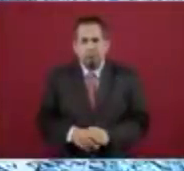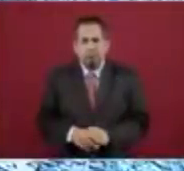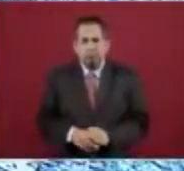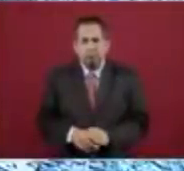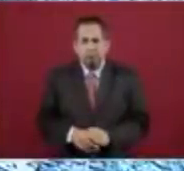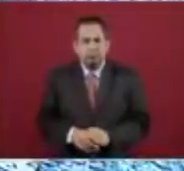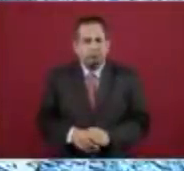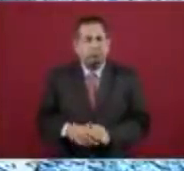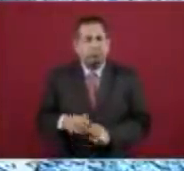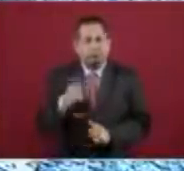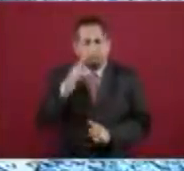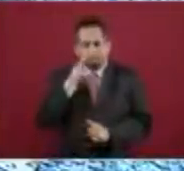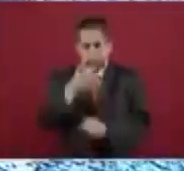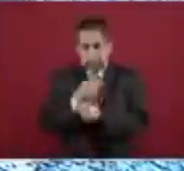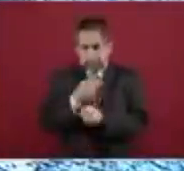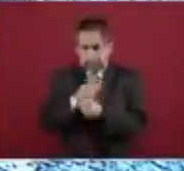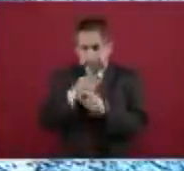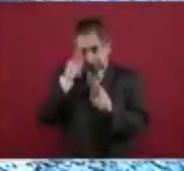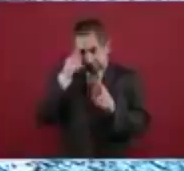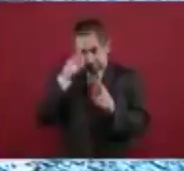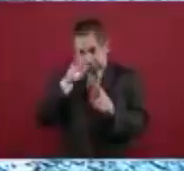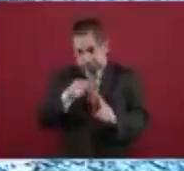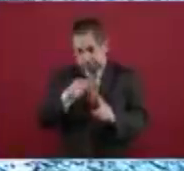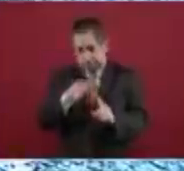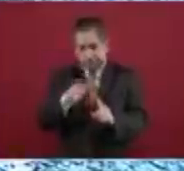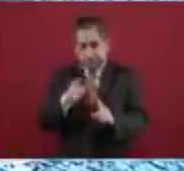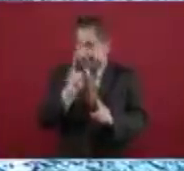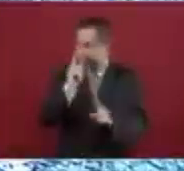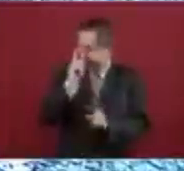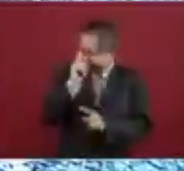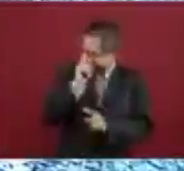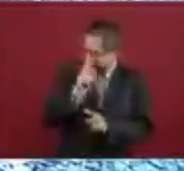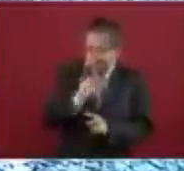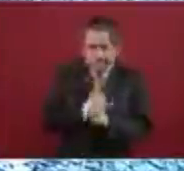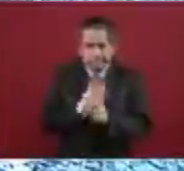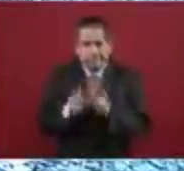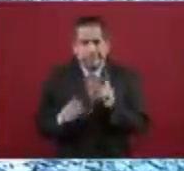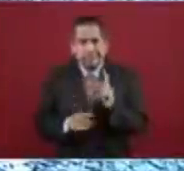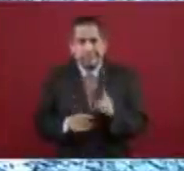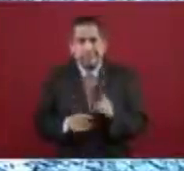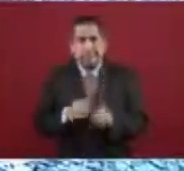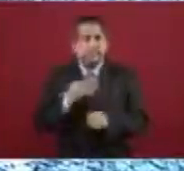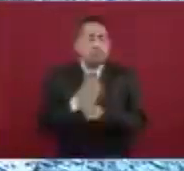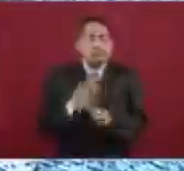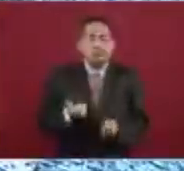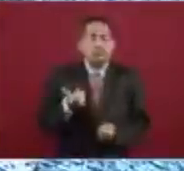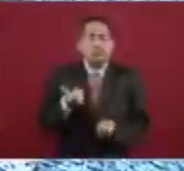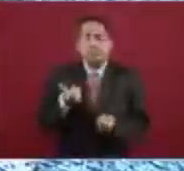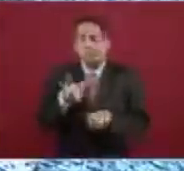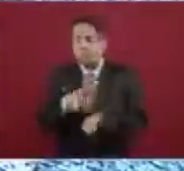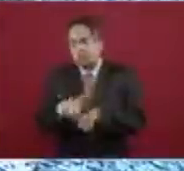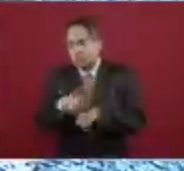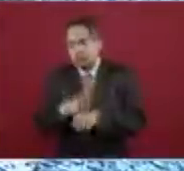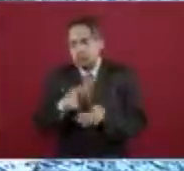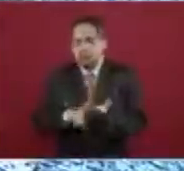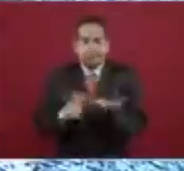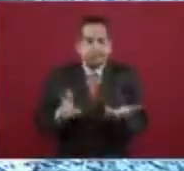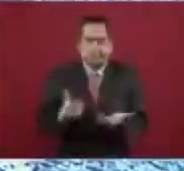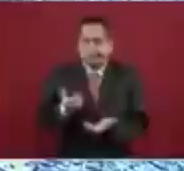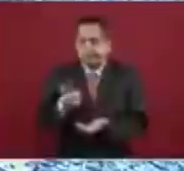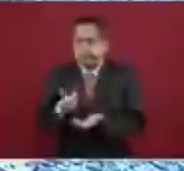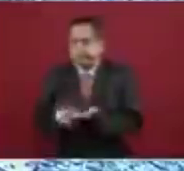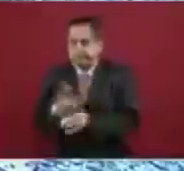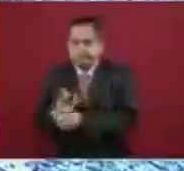Para lograr aquí, yo creo que es imposible ahorita hablar de números, en particular cuánto puede